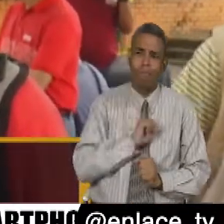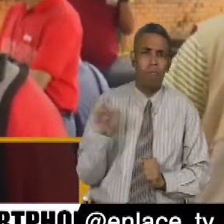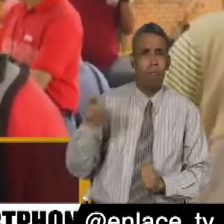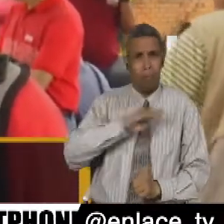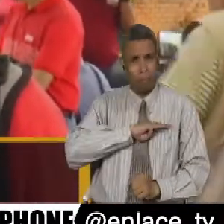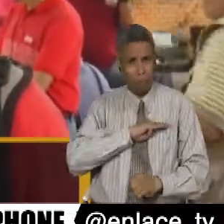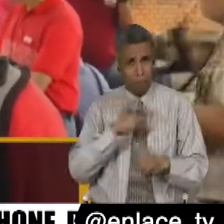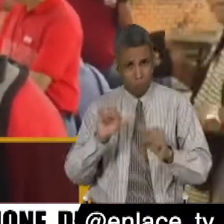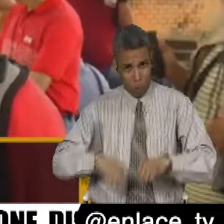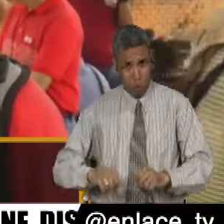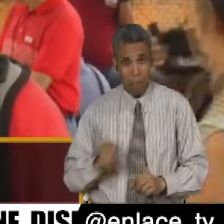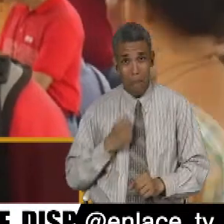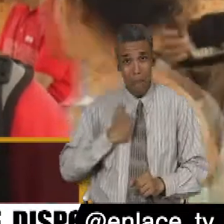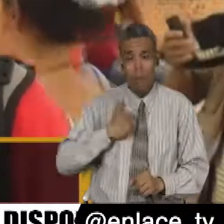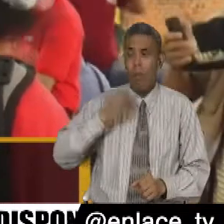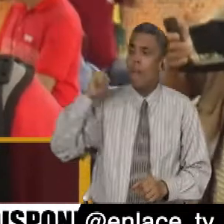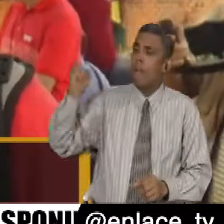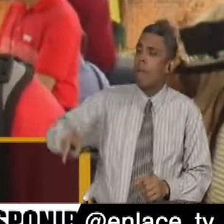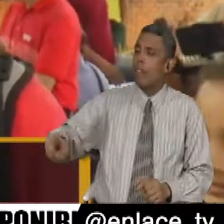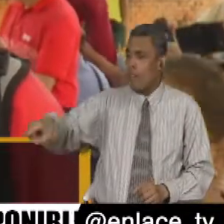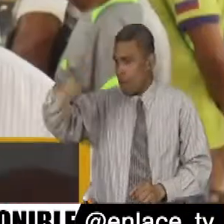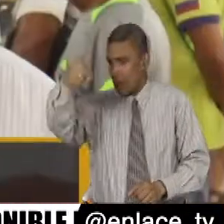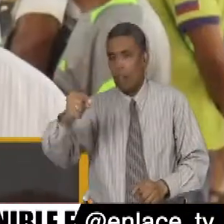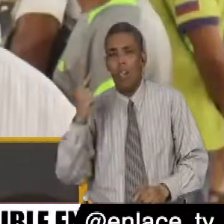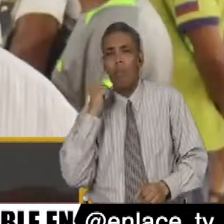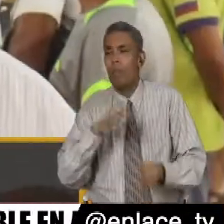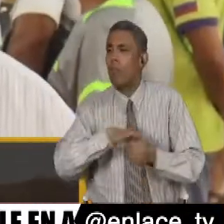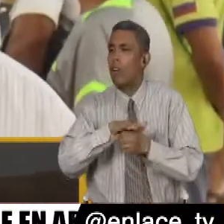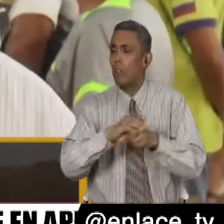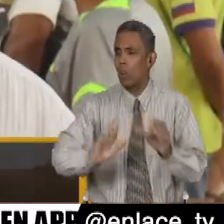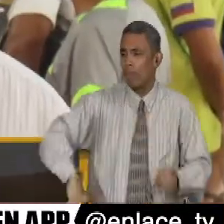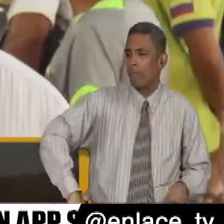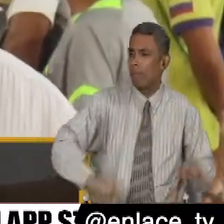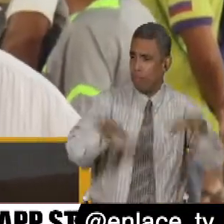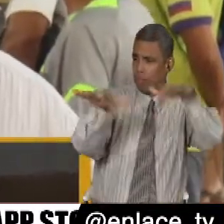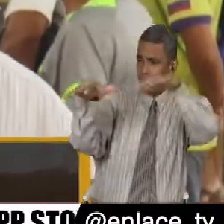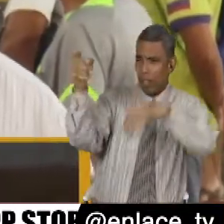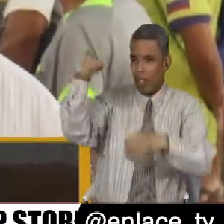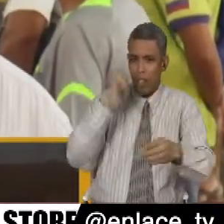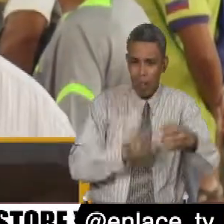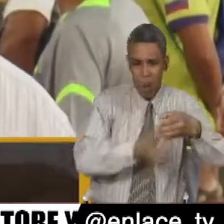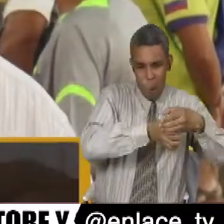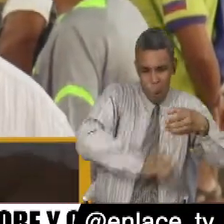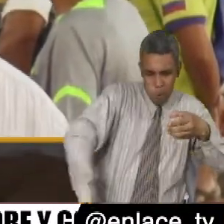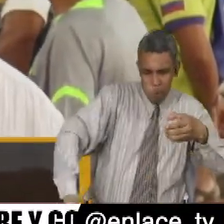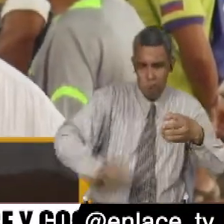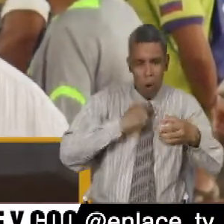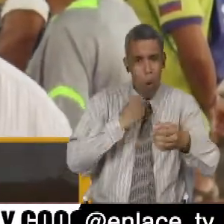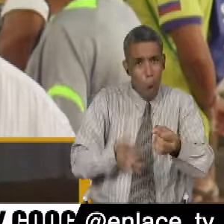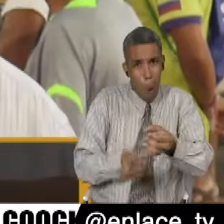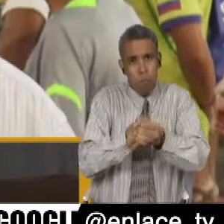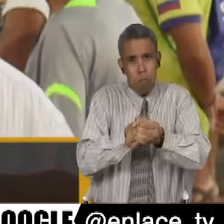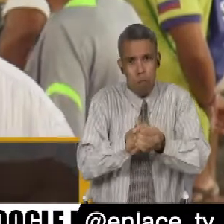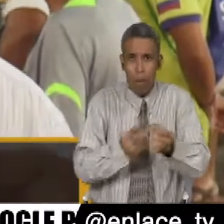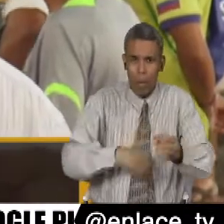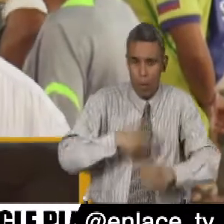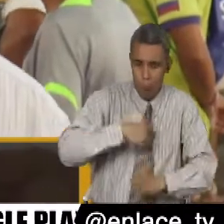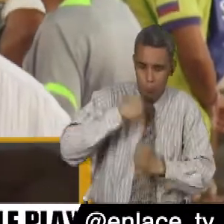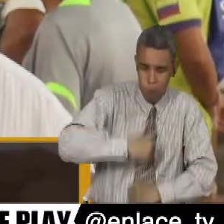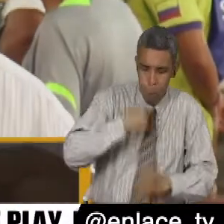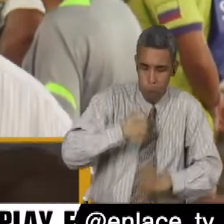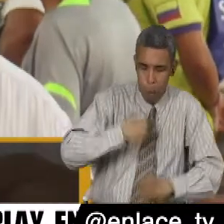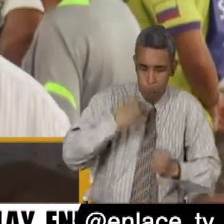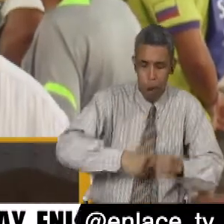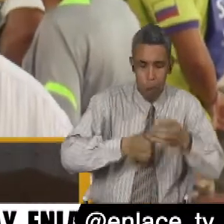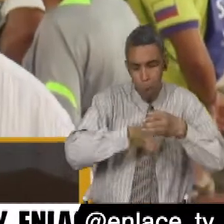y hacer la limpieza por decir algo la del caño cardales hoy nos atañe es el problema de la naturaleza